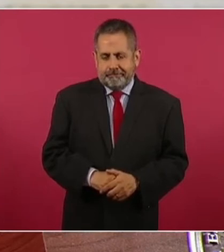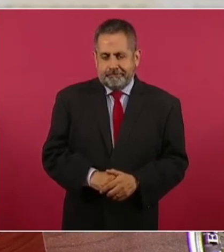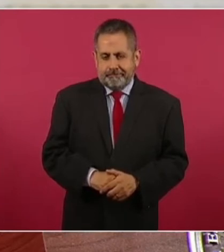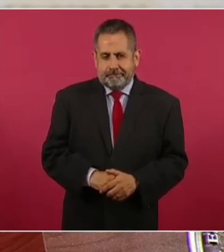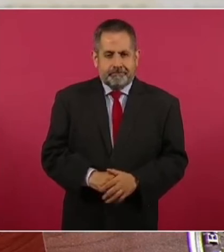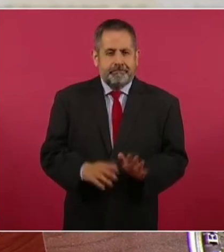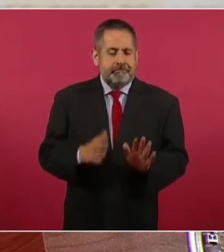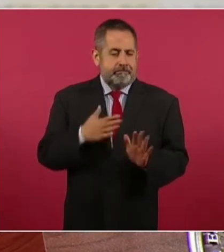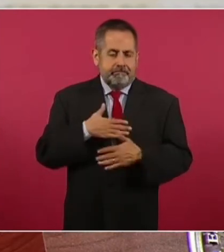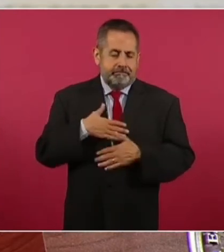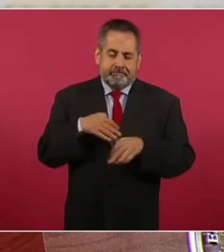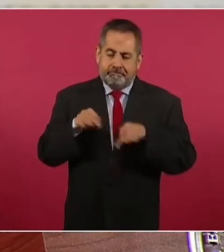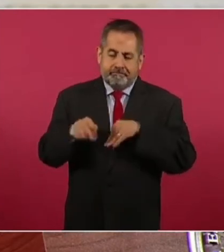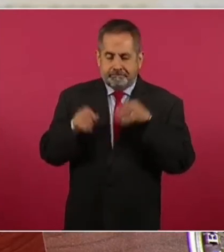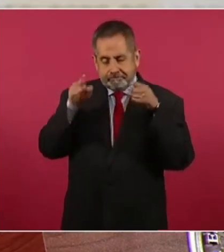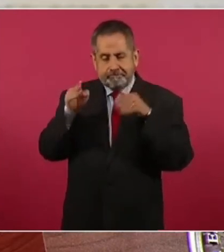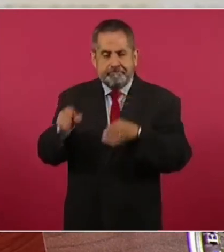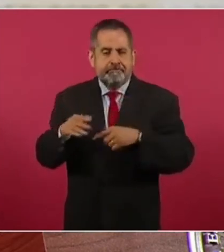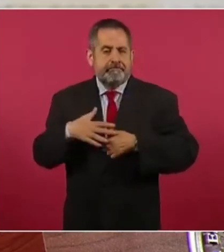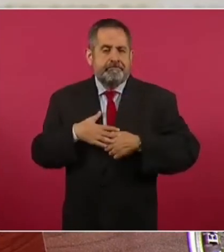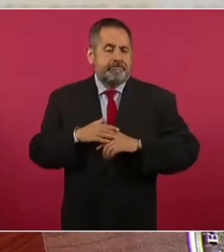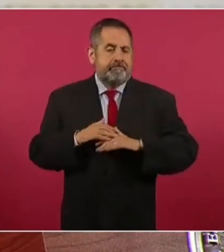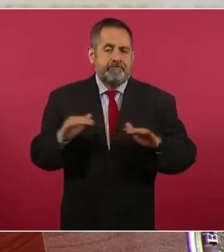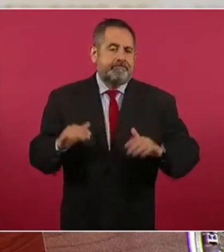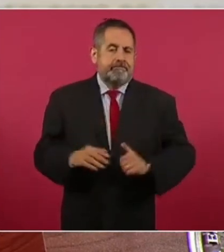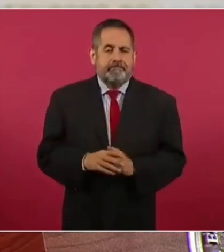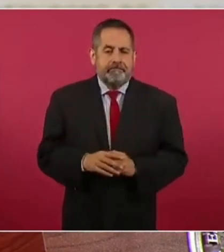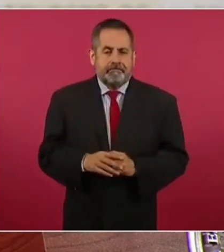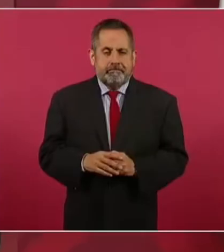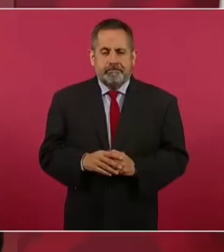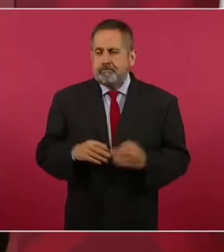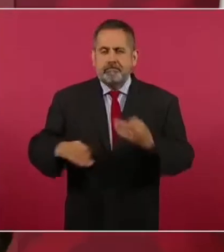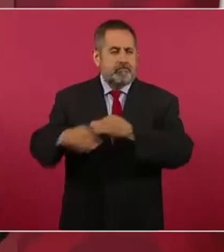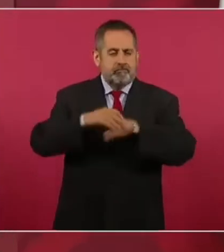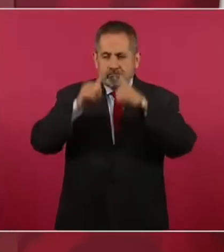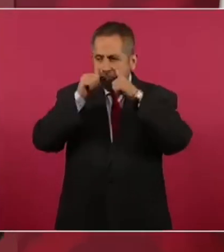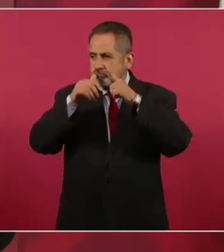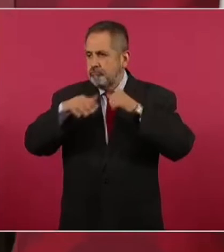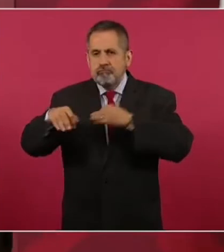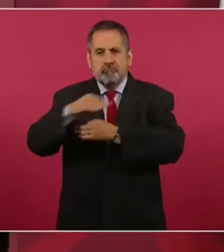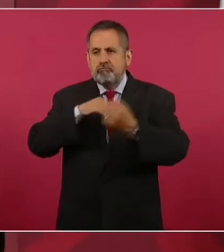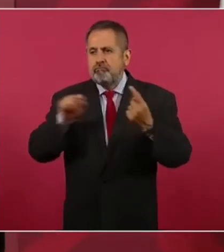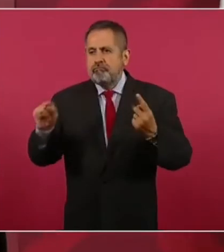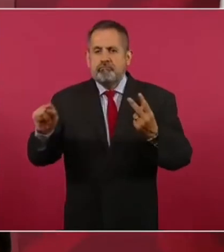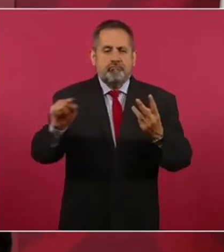mi trabajo es atender todo.